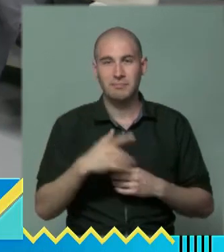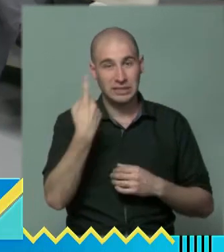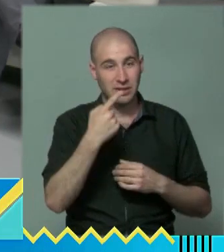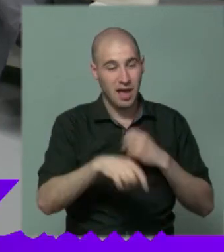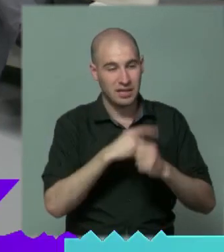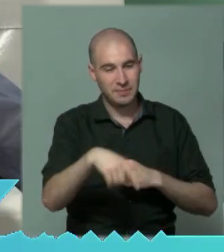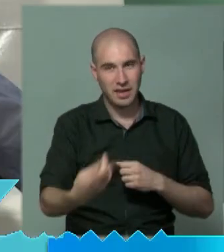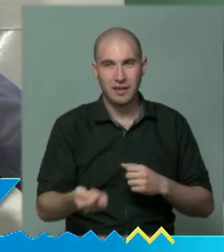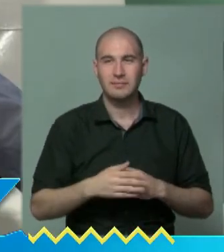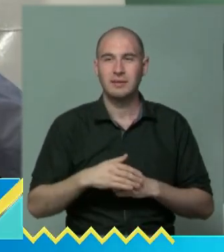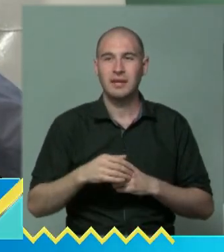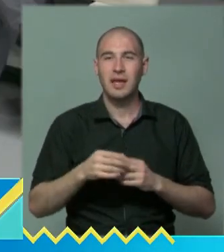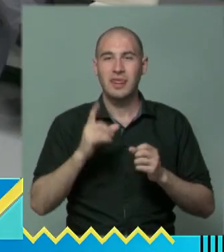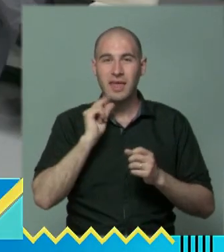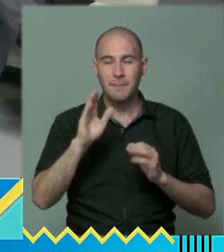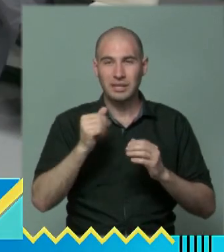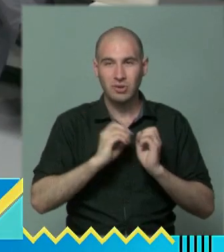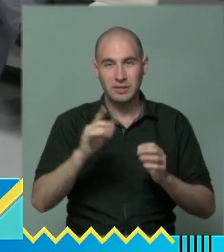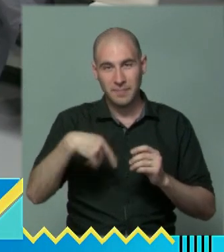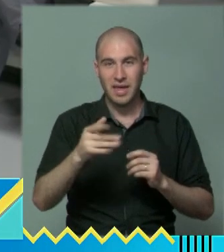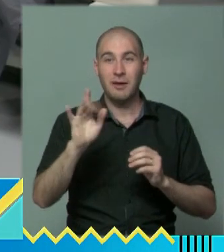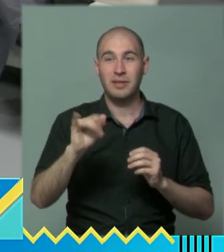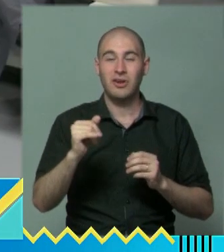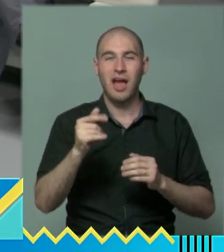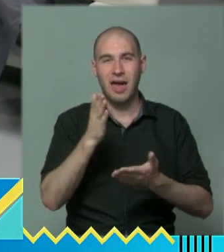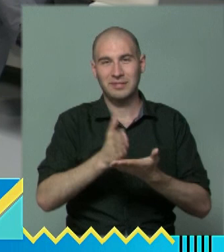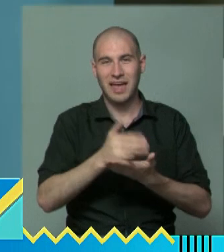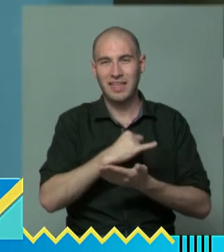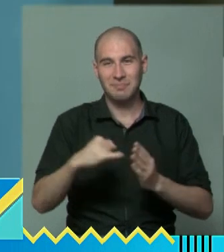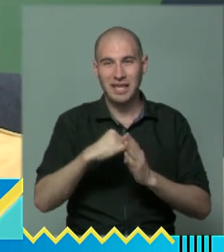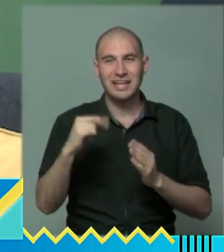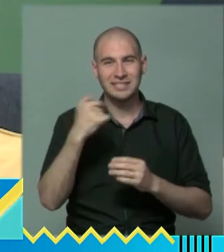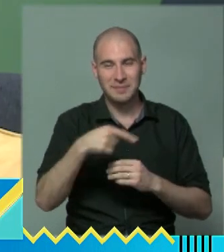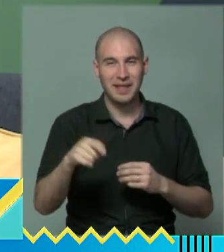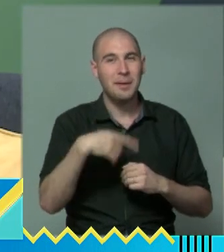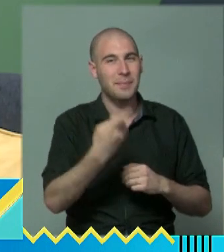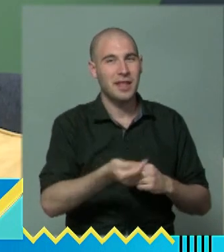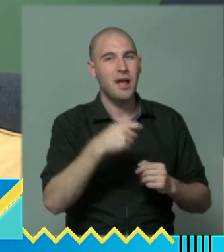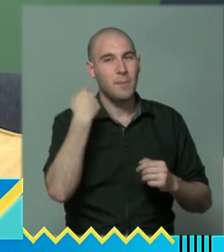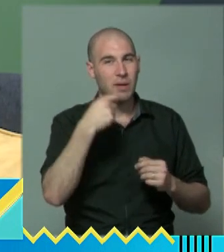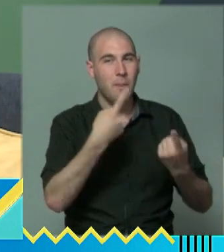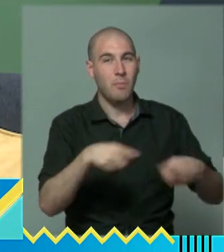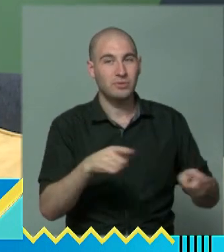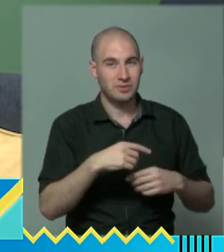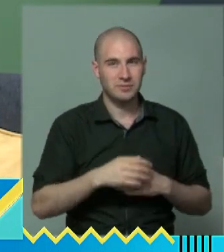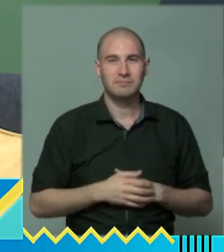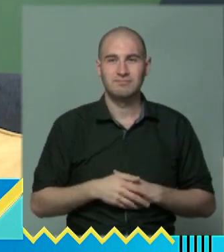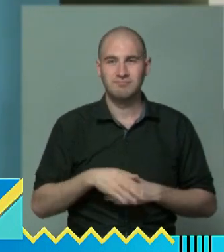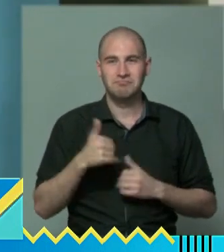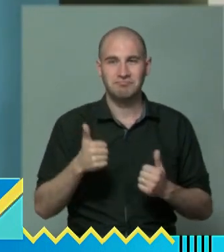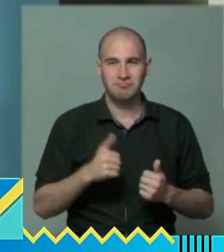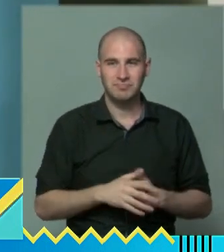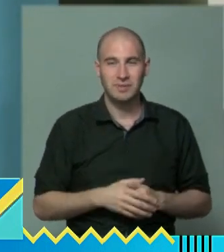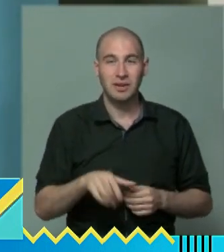¿Será hasta mañana? Hasta mañana. Empezamos martes, ya mañana es miércoles, estamos en el codito de la semana mañana. Así es, y mañana se viene un programa musical y bien arriba. Bueno,